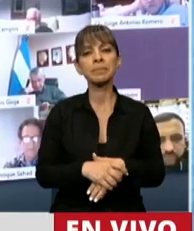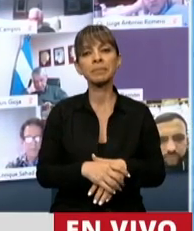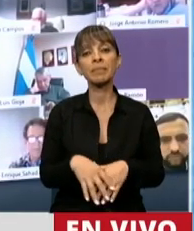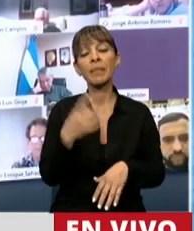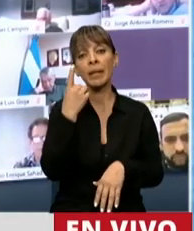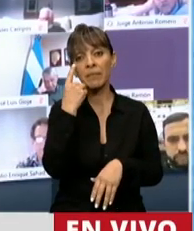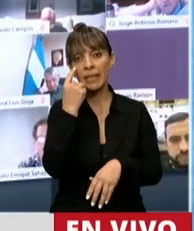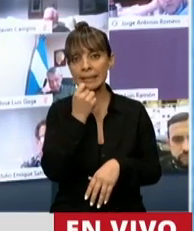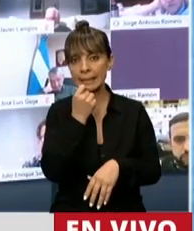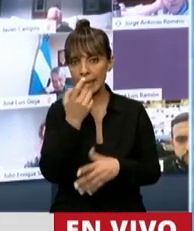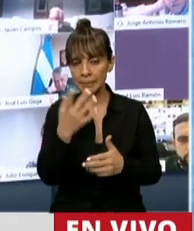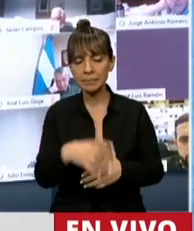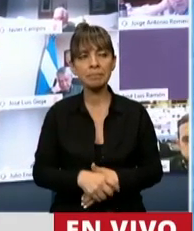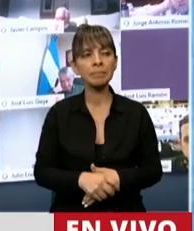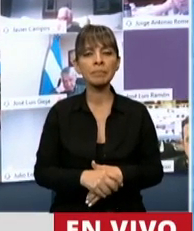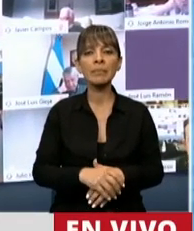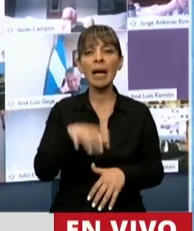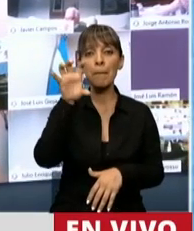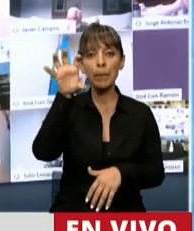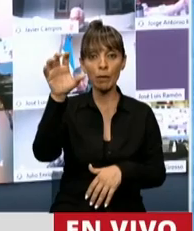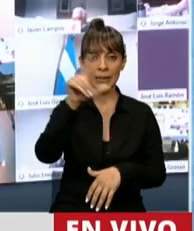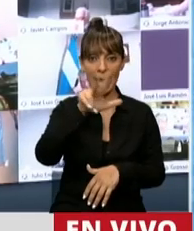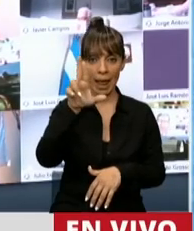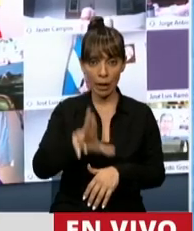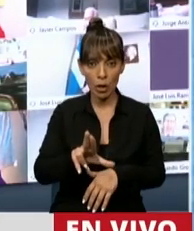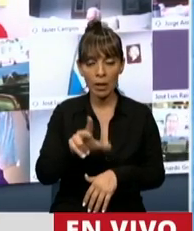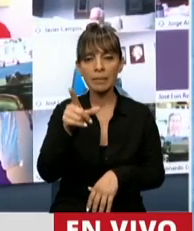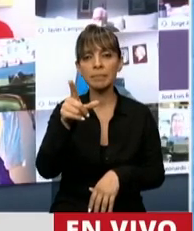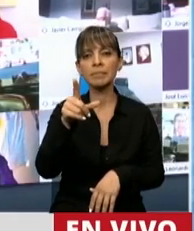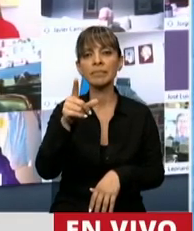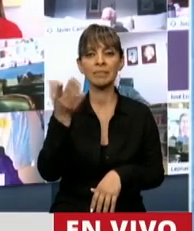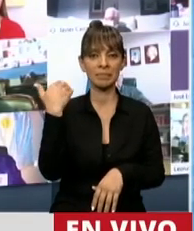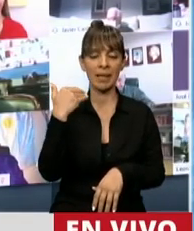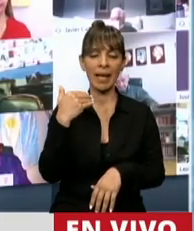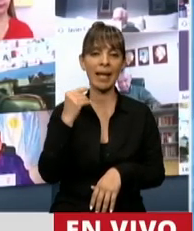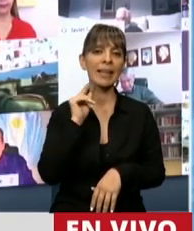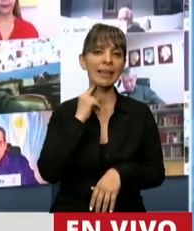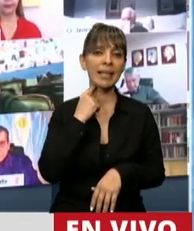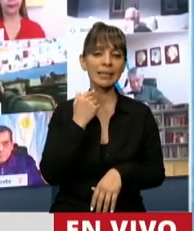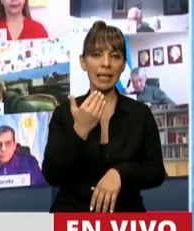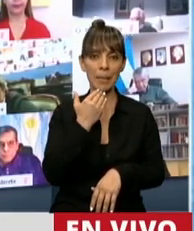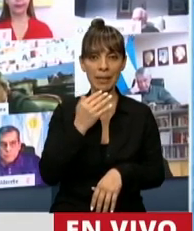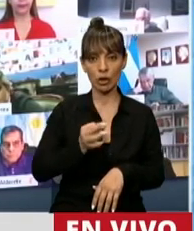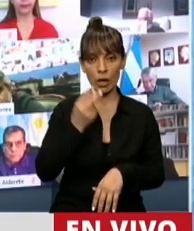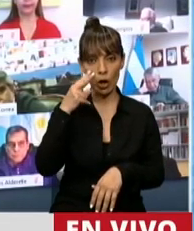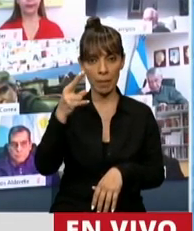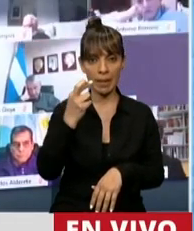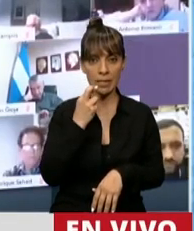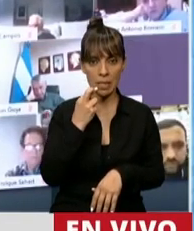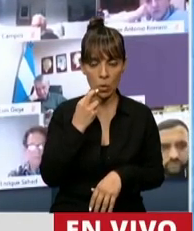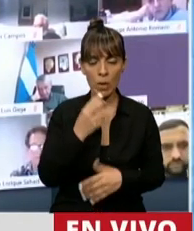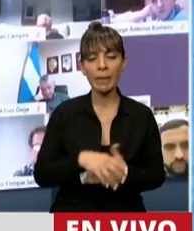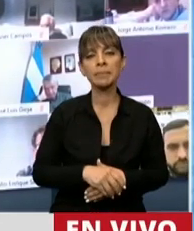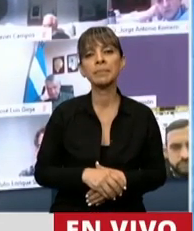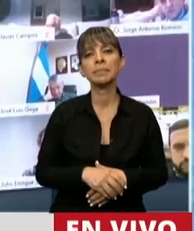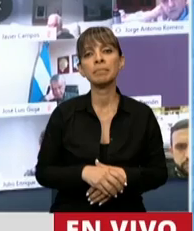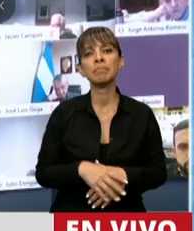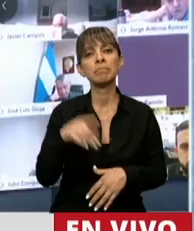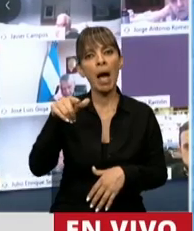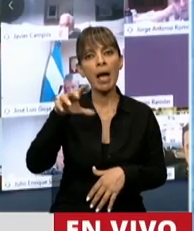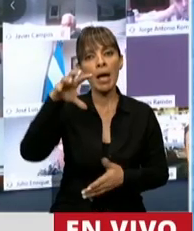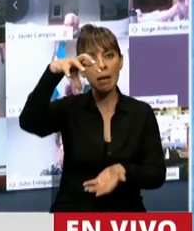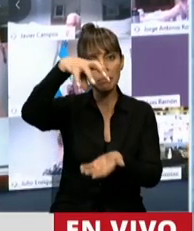presidente, que en La Rioja, el 13 de marzo del año 2019, se llevó a cabo en